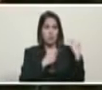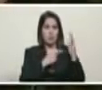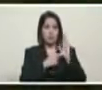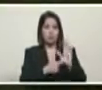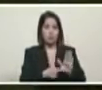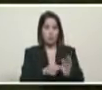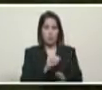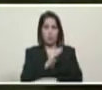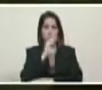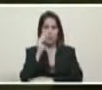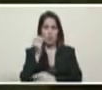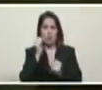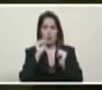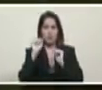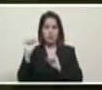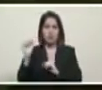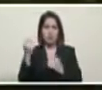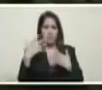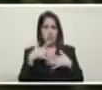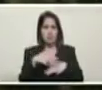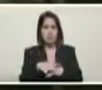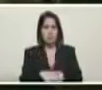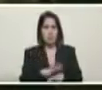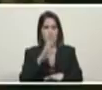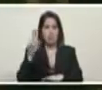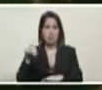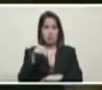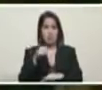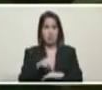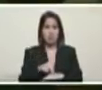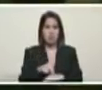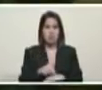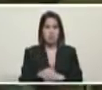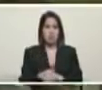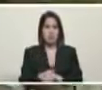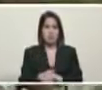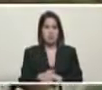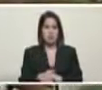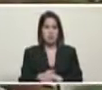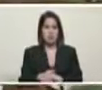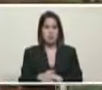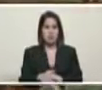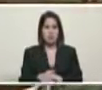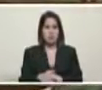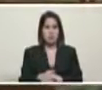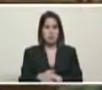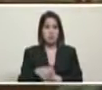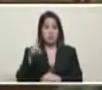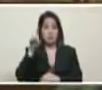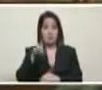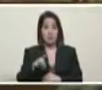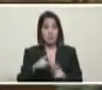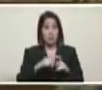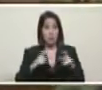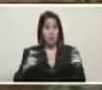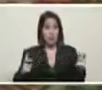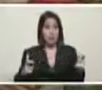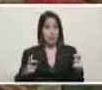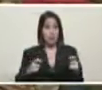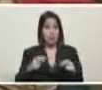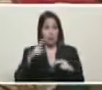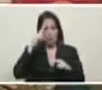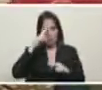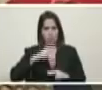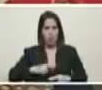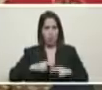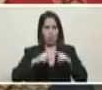la defensa e integridad de la nación y que además han sido reconocidos de manera ampliamente por parte del